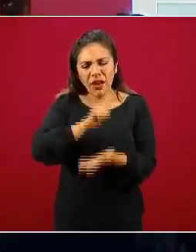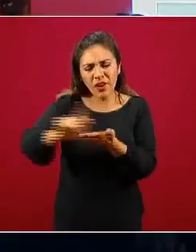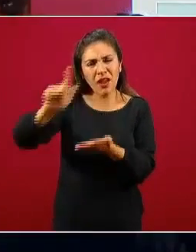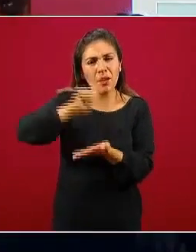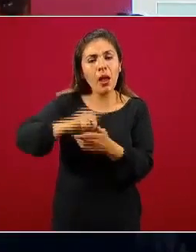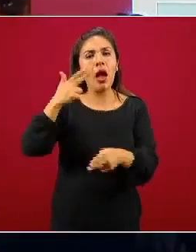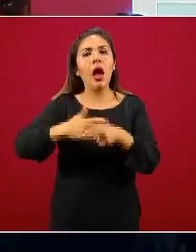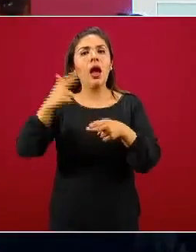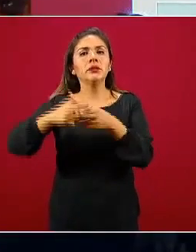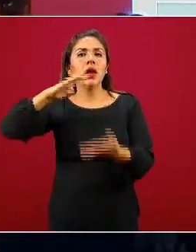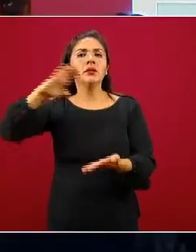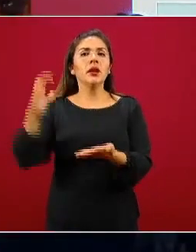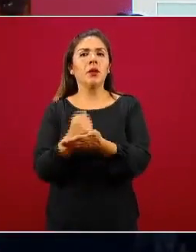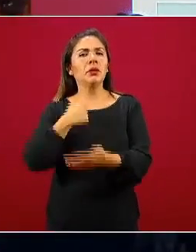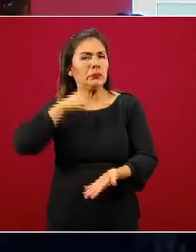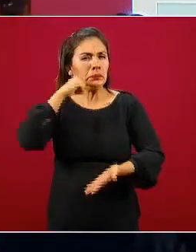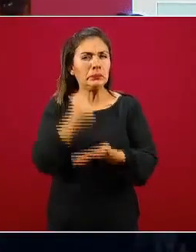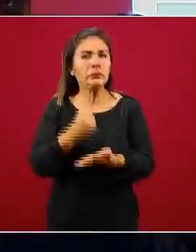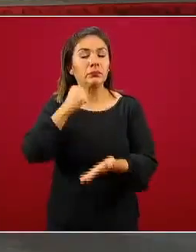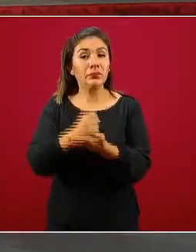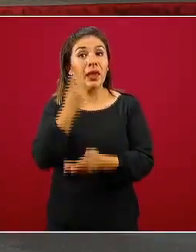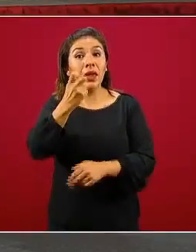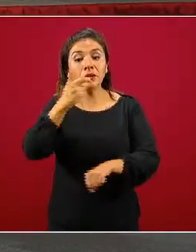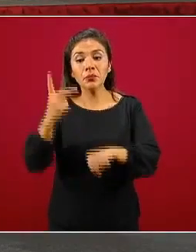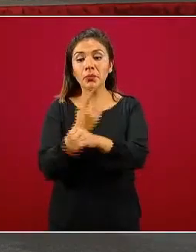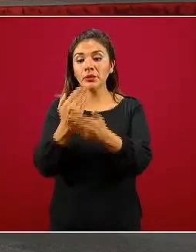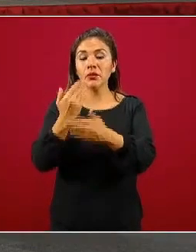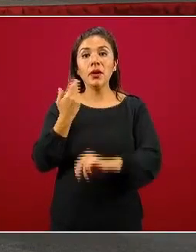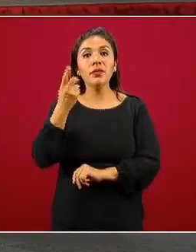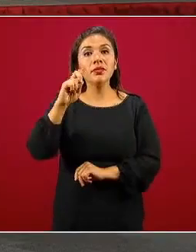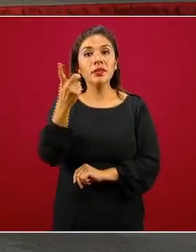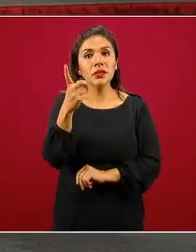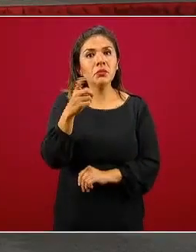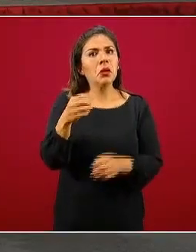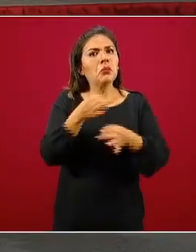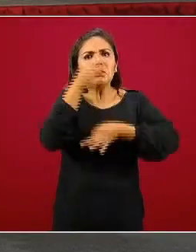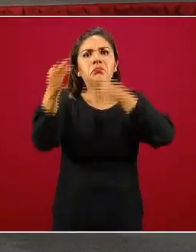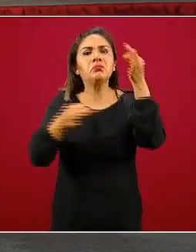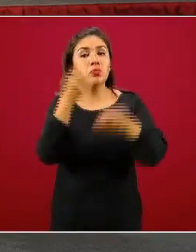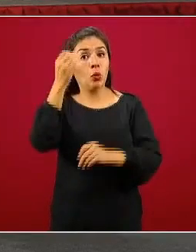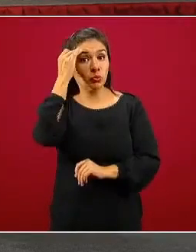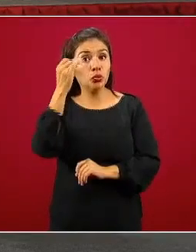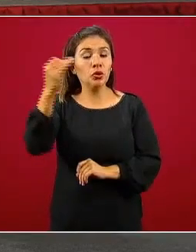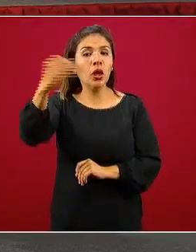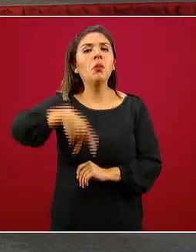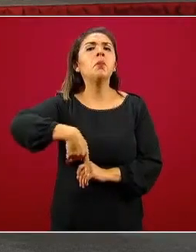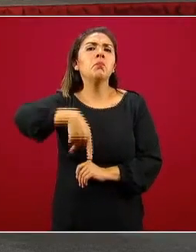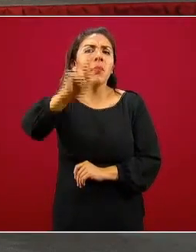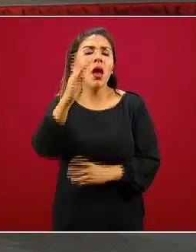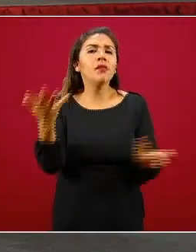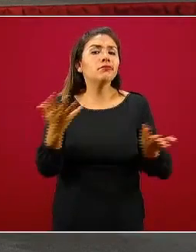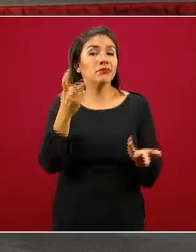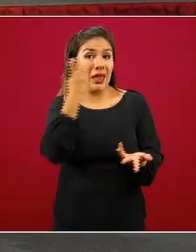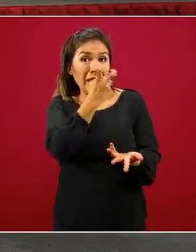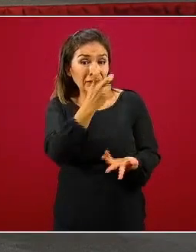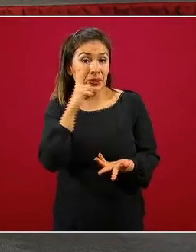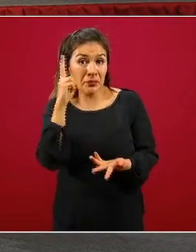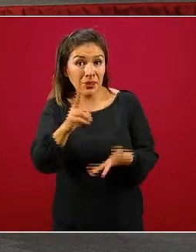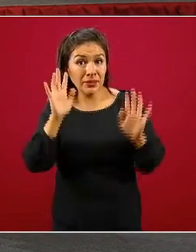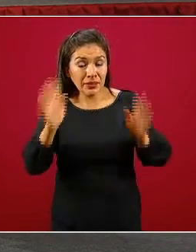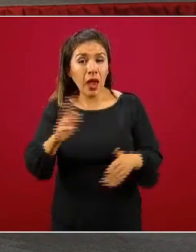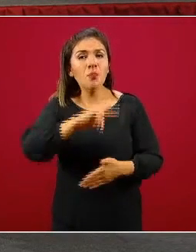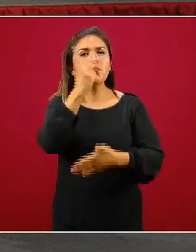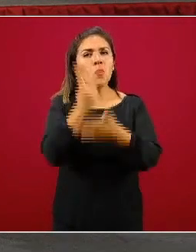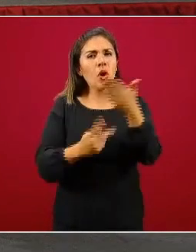que lo logramos. Esto ocurrió en diciembre y estuvo al aire durante mucho tiempo. Sin embargo, a pesar de eso, el